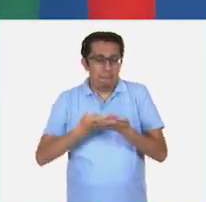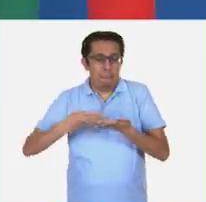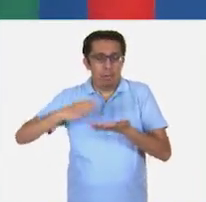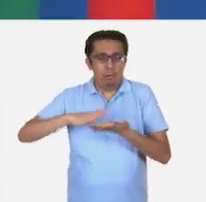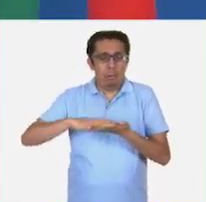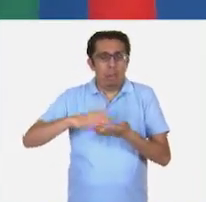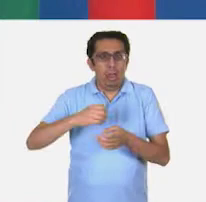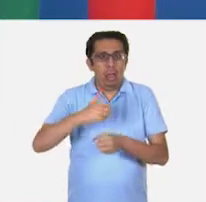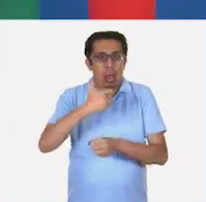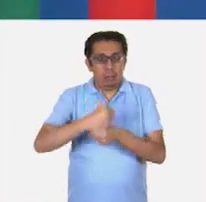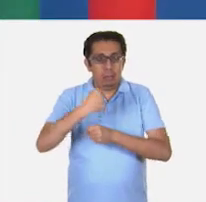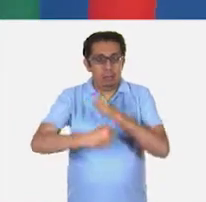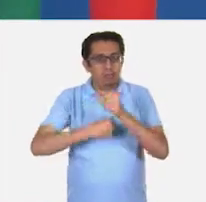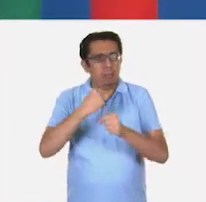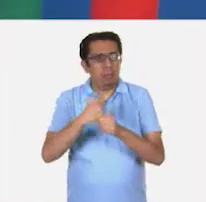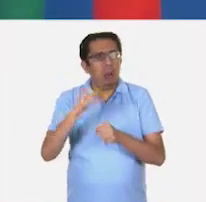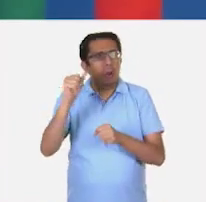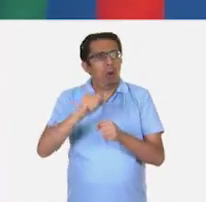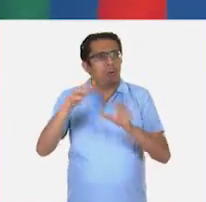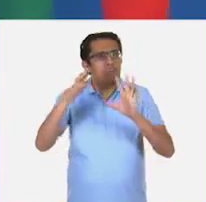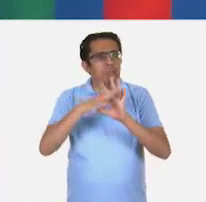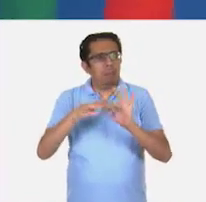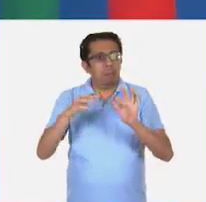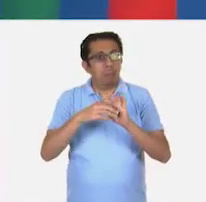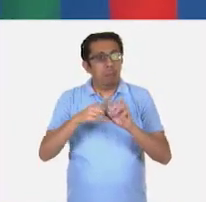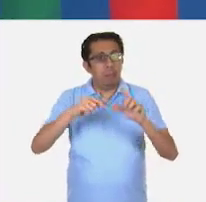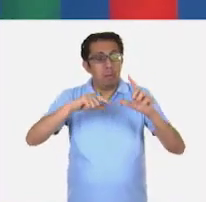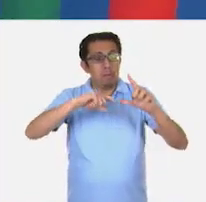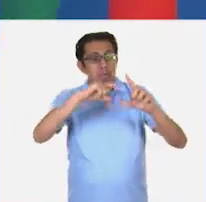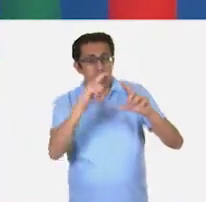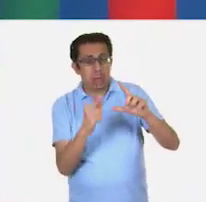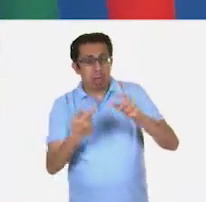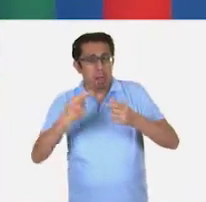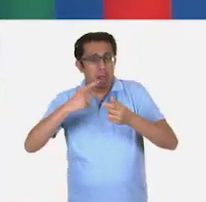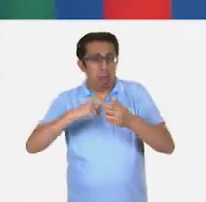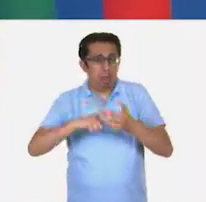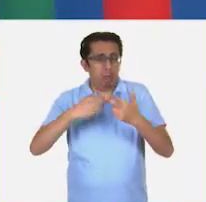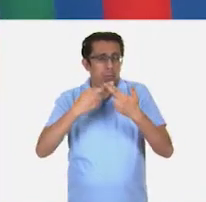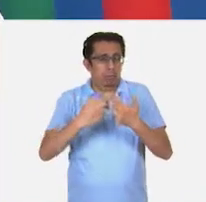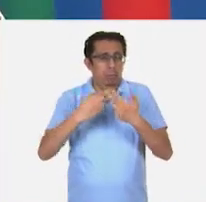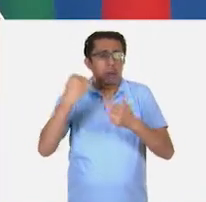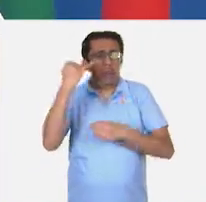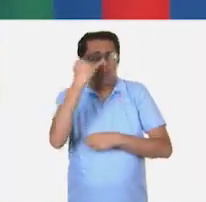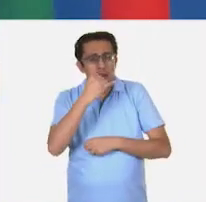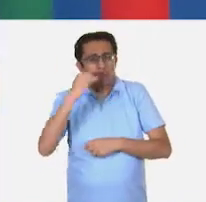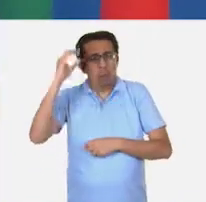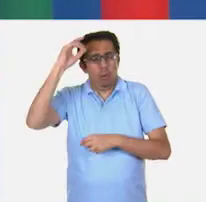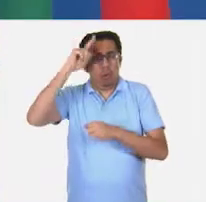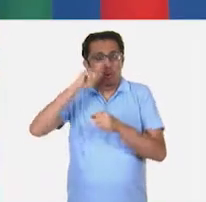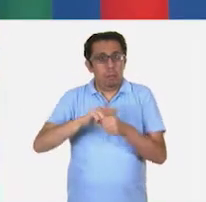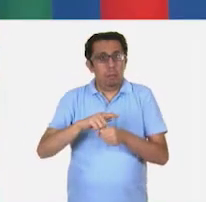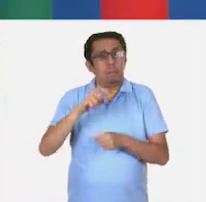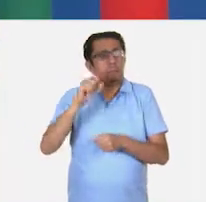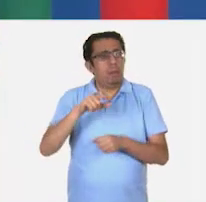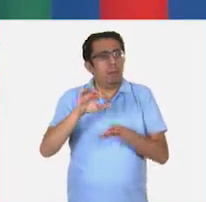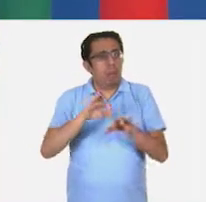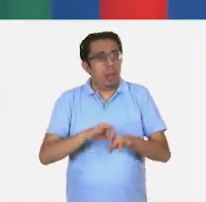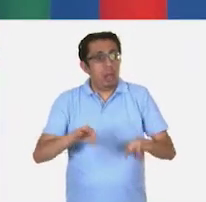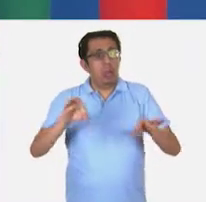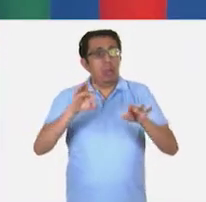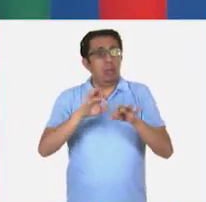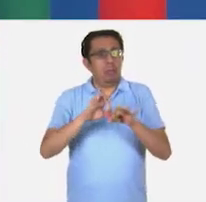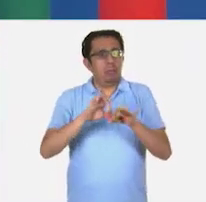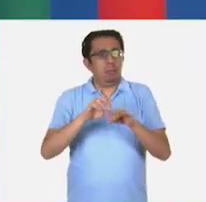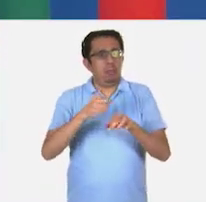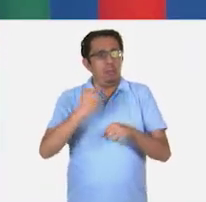Hoy hablaremos sobre la diversidad lingüística y cultural que nos caracteriza y sobre lo importante que es reconocernos